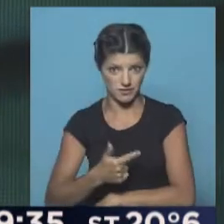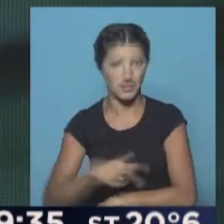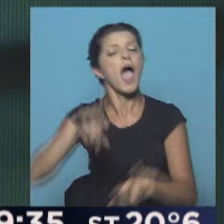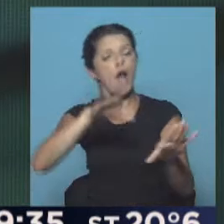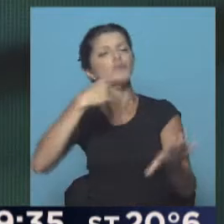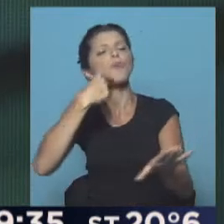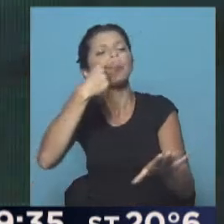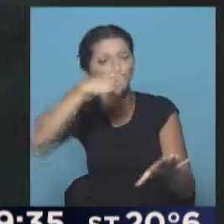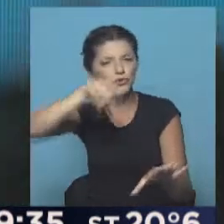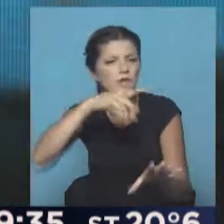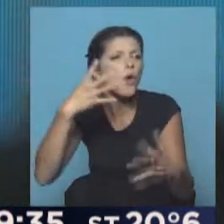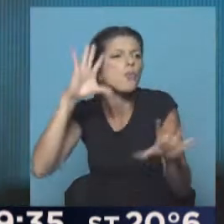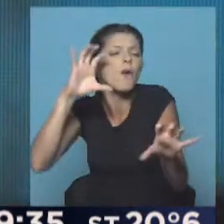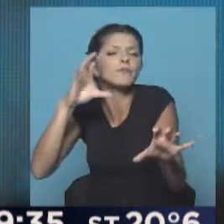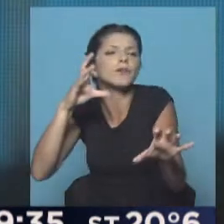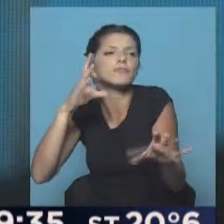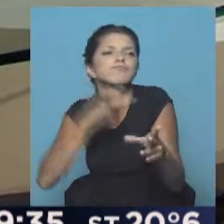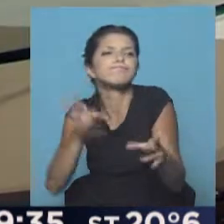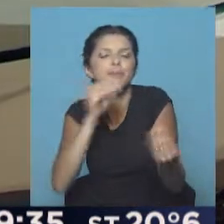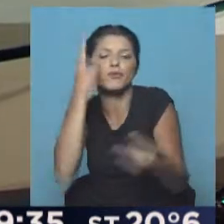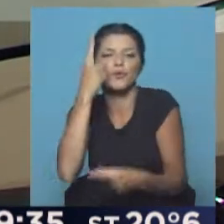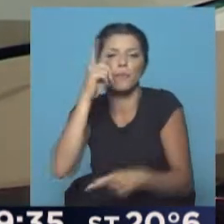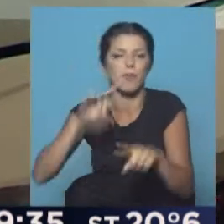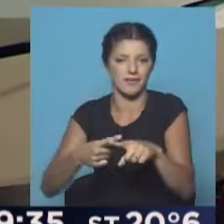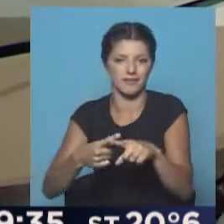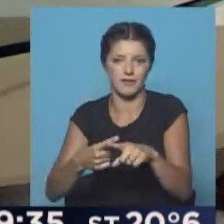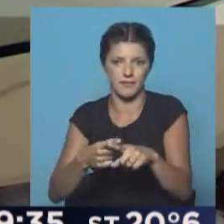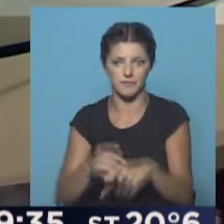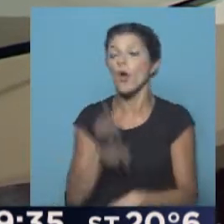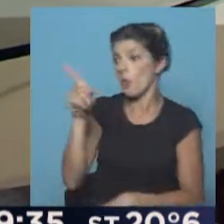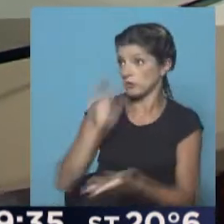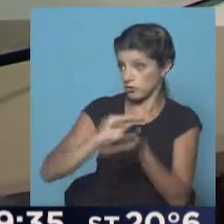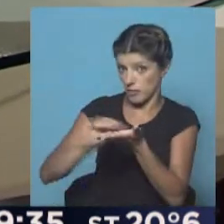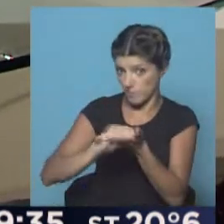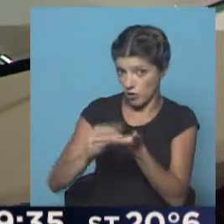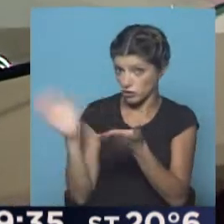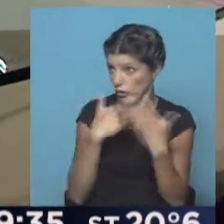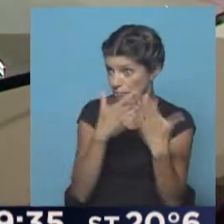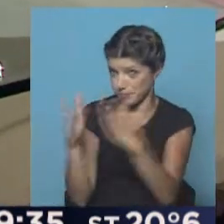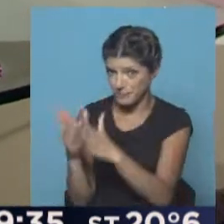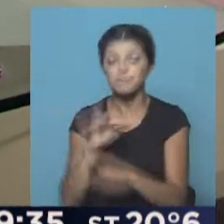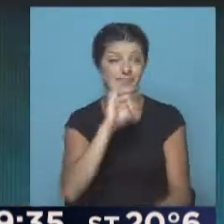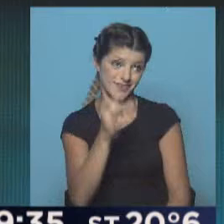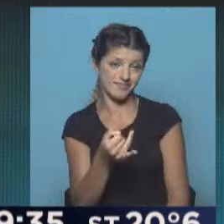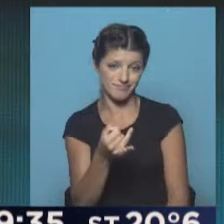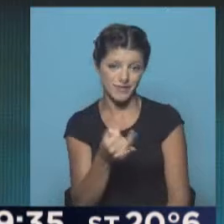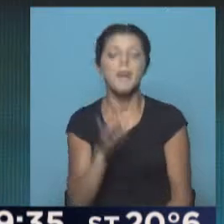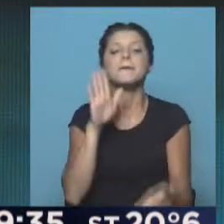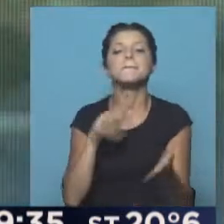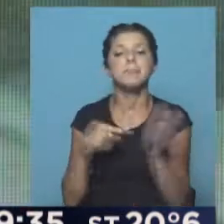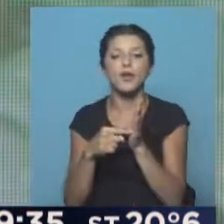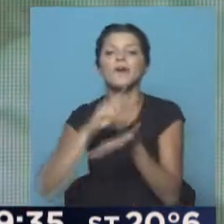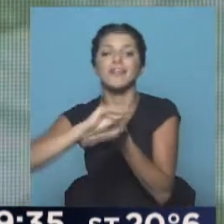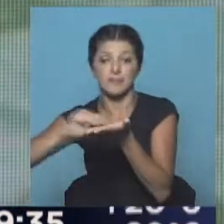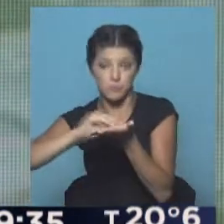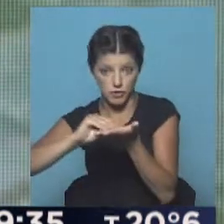orales recuerdan de un funcionario público. Bueno, de hecho usted intervino en el de los sobornos del Senado y salieron todos absueltos. Pero y entre la instrucción y los sobornos del Senado tardaron